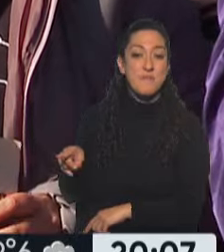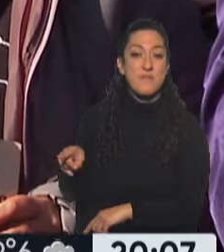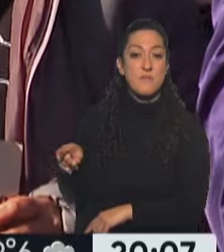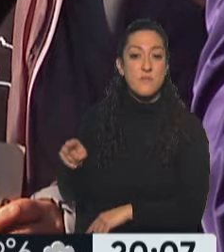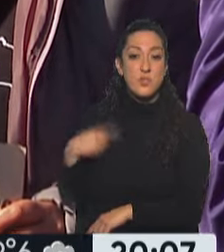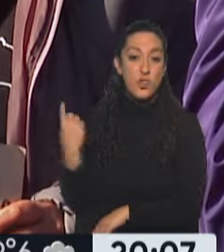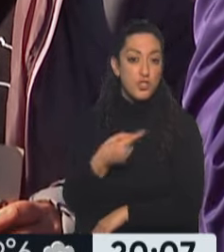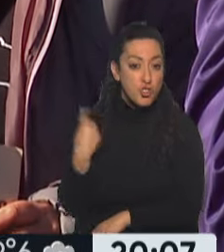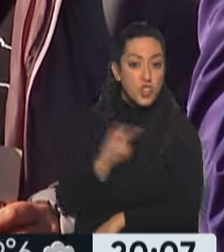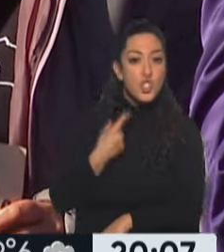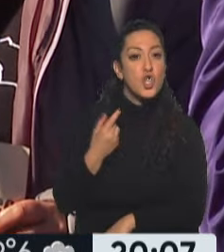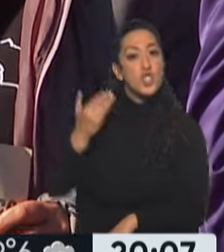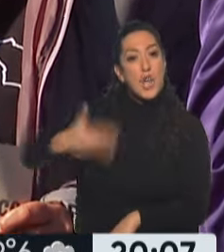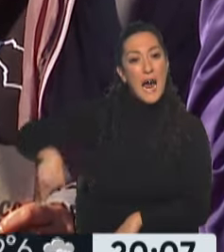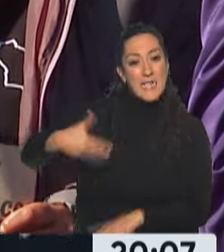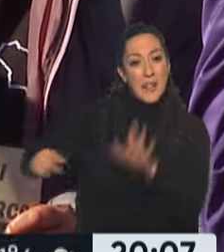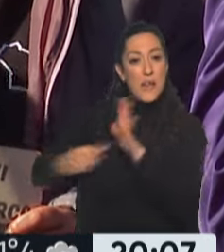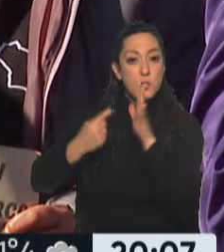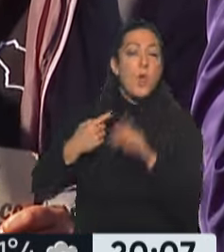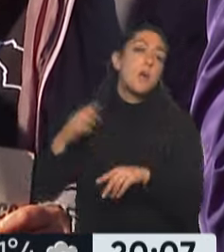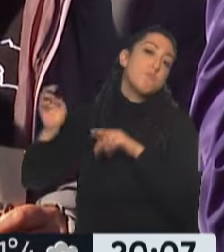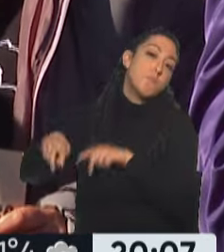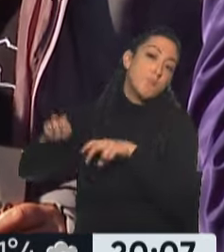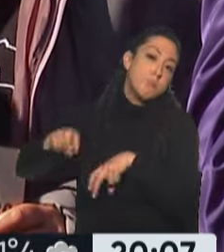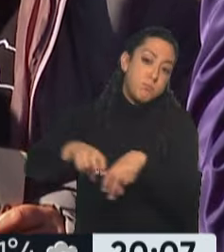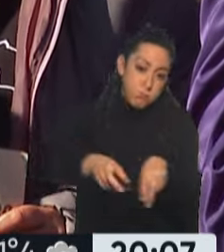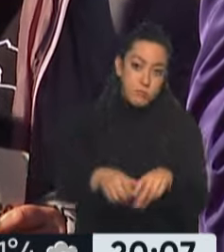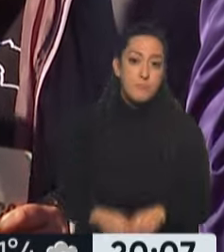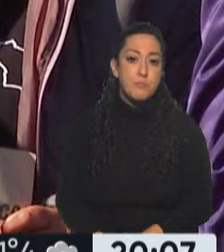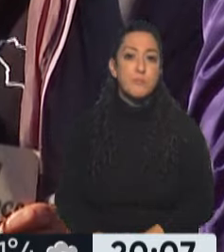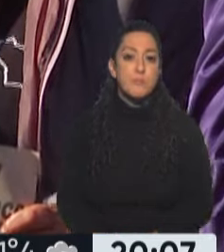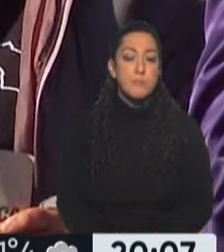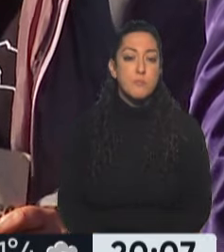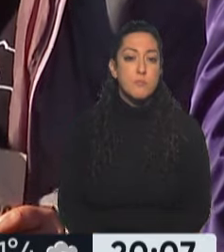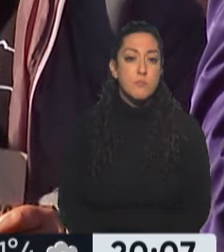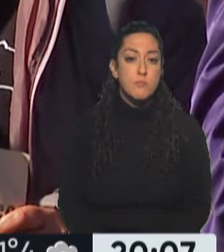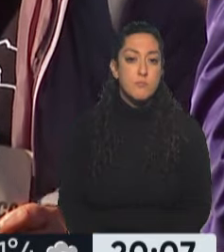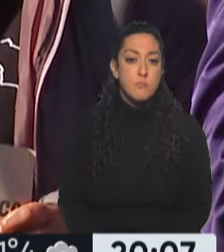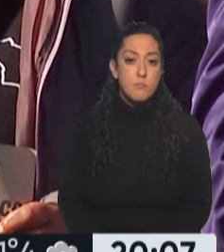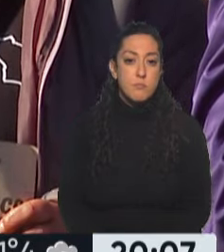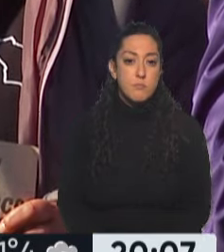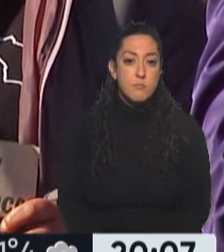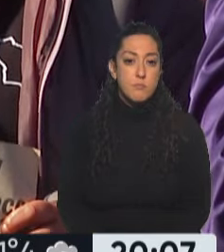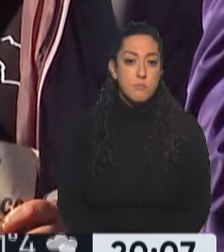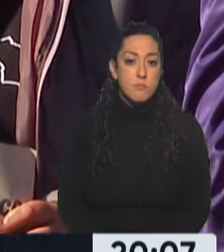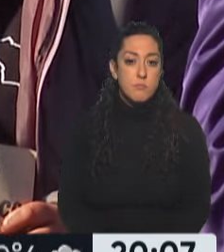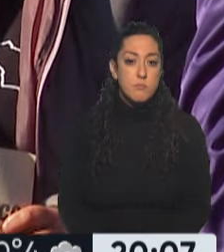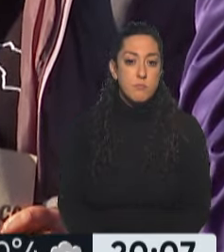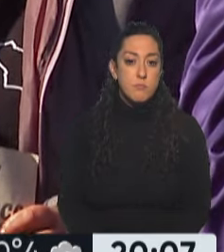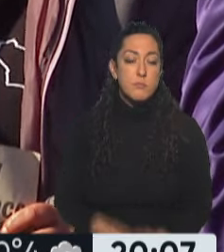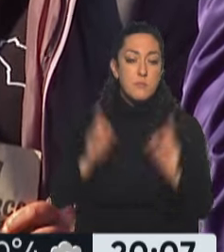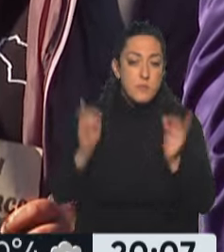comenzamos a recorrer las calles de esta ciudad y a recorrer también en